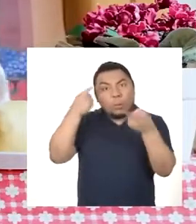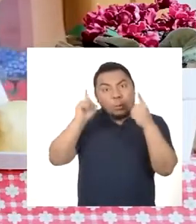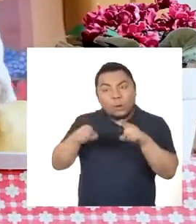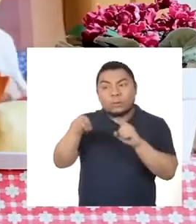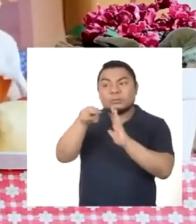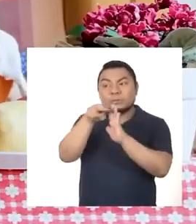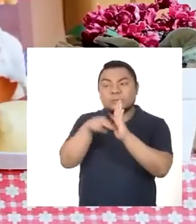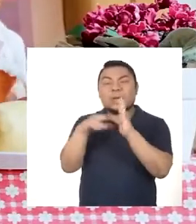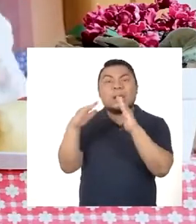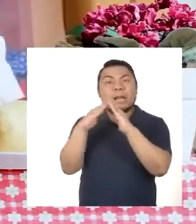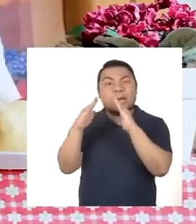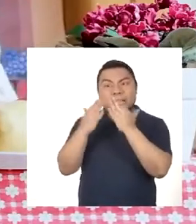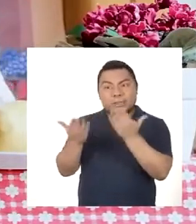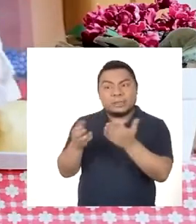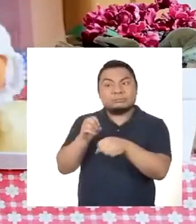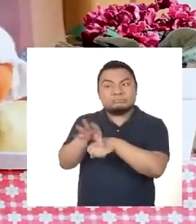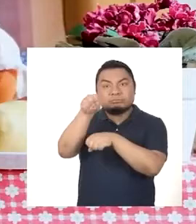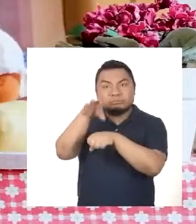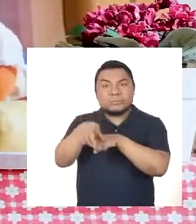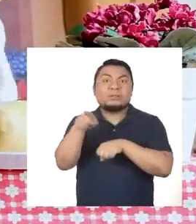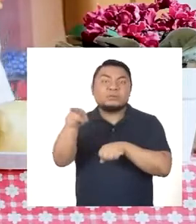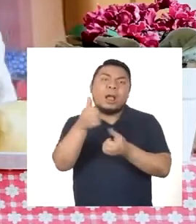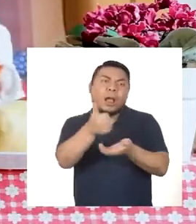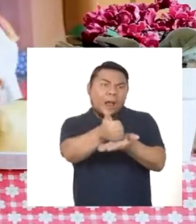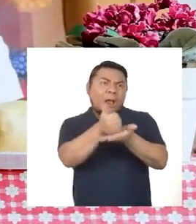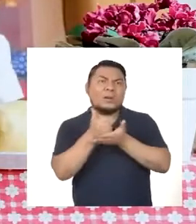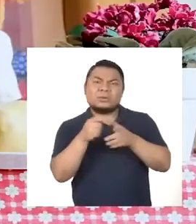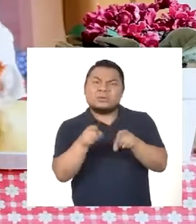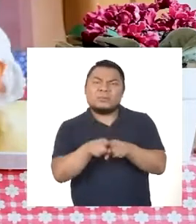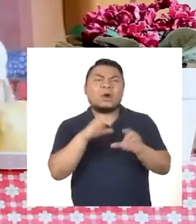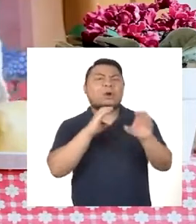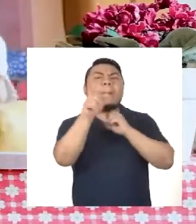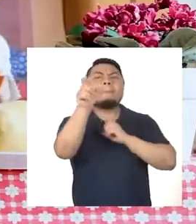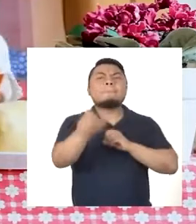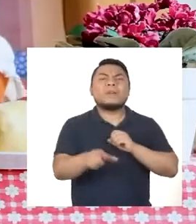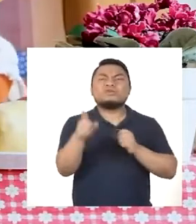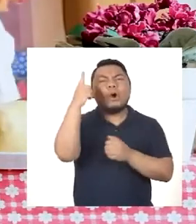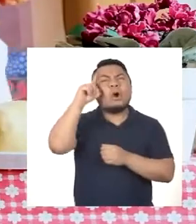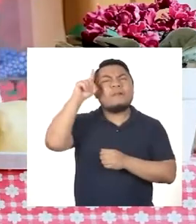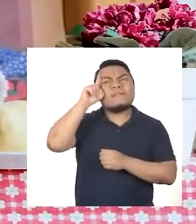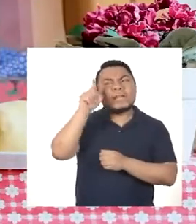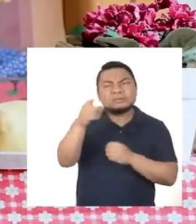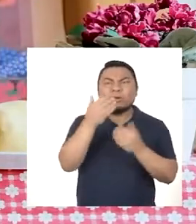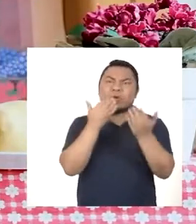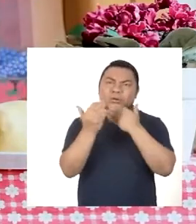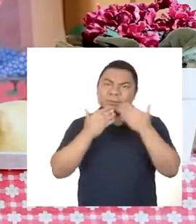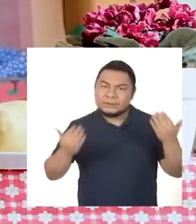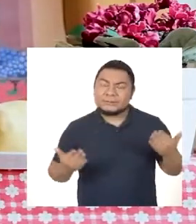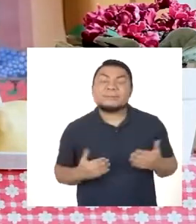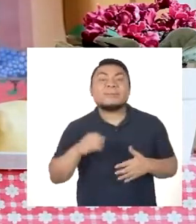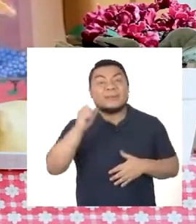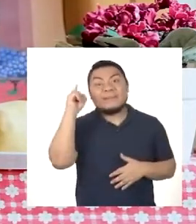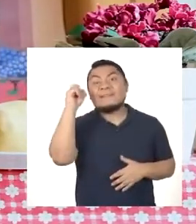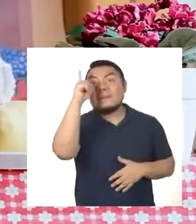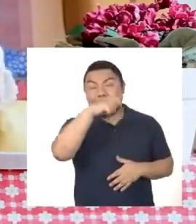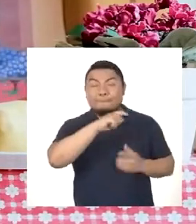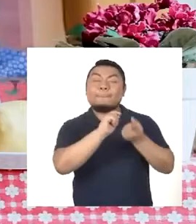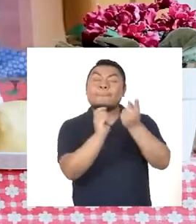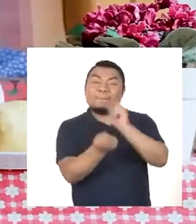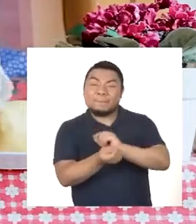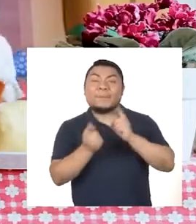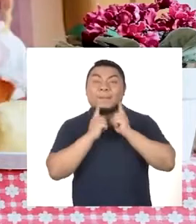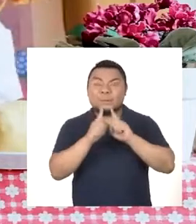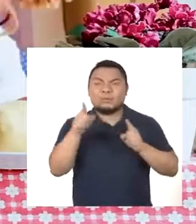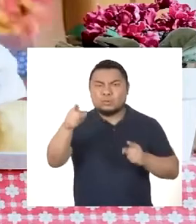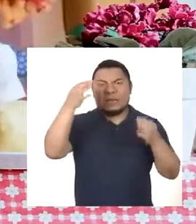y normas en casa. También puedes pedir ayuda, conversar con una persona de tu confianza. Es difícil cambiar, pero